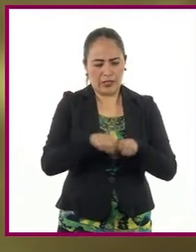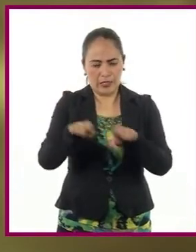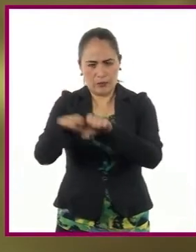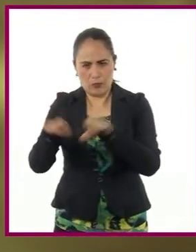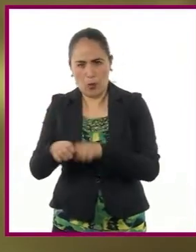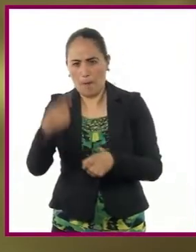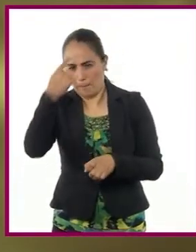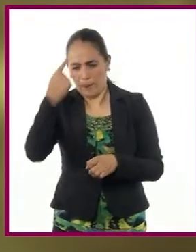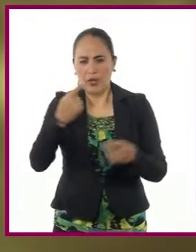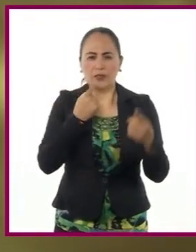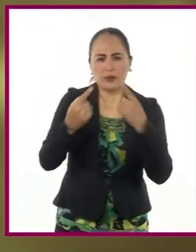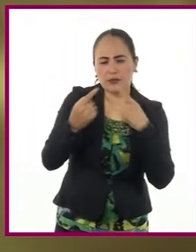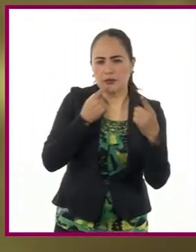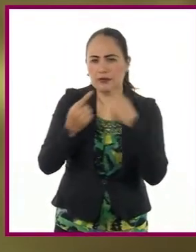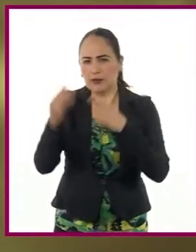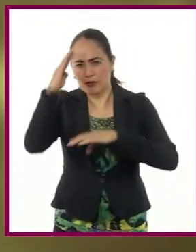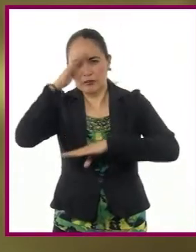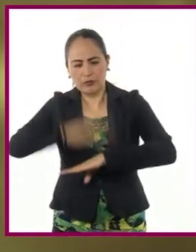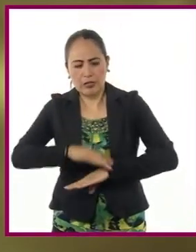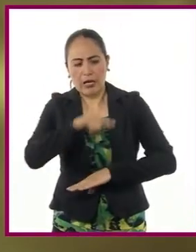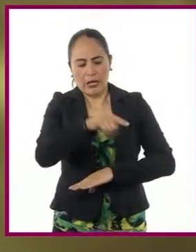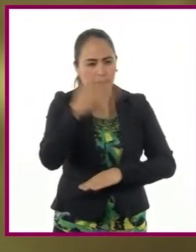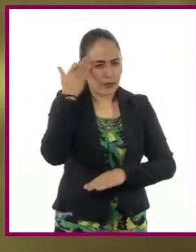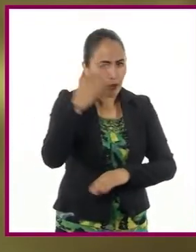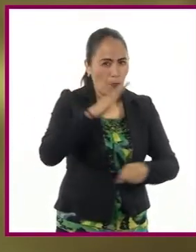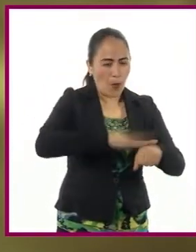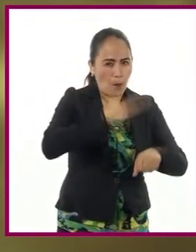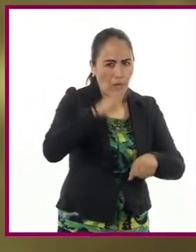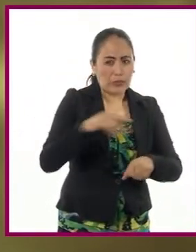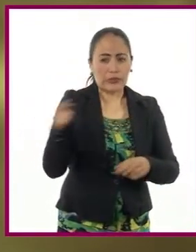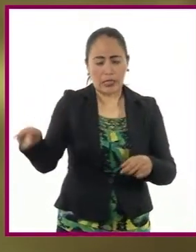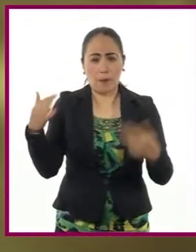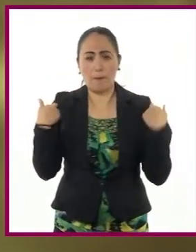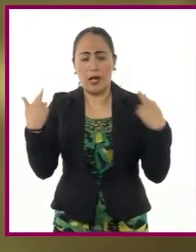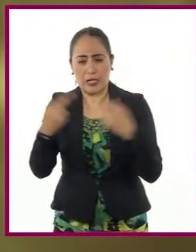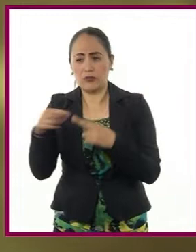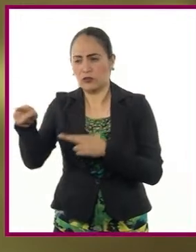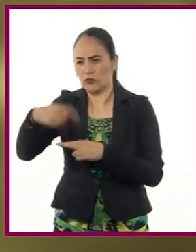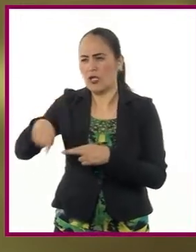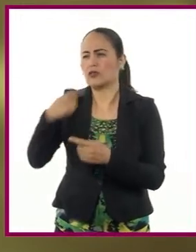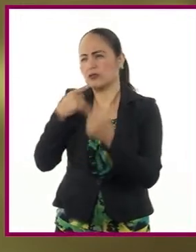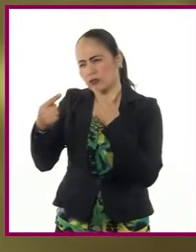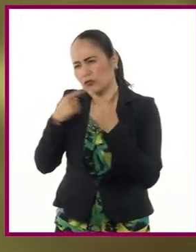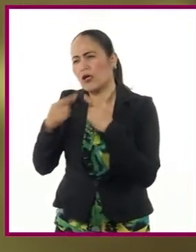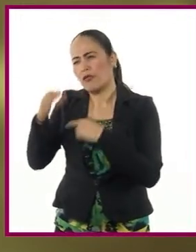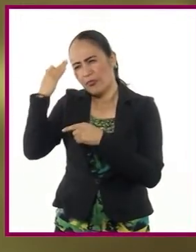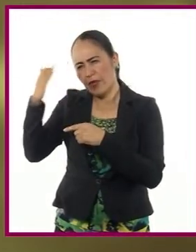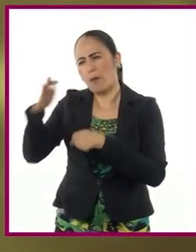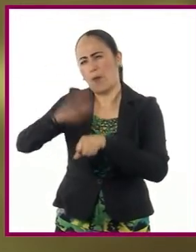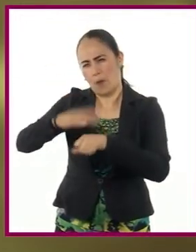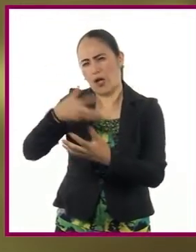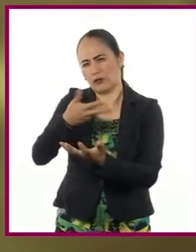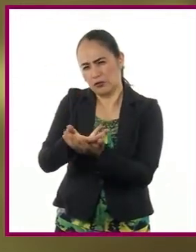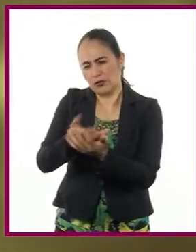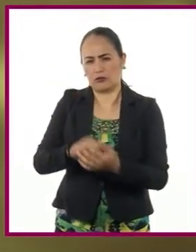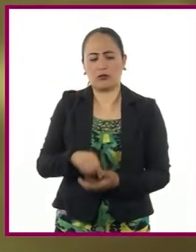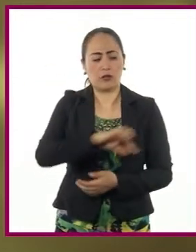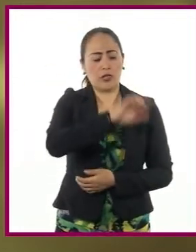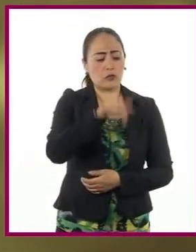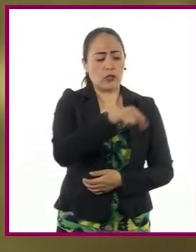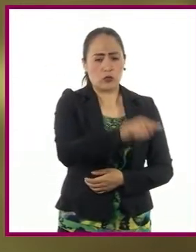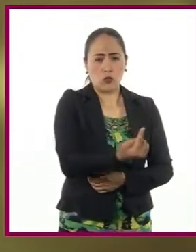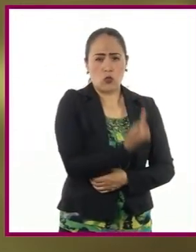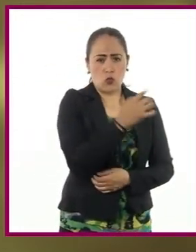Y mi equipo debía obtener más tiempo de recreo a negociar con los maestros que eran los del otro equipo. Mandamos a nuestro representante después de plantear